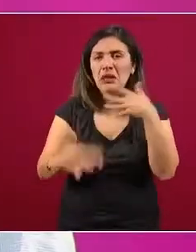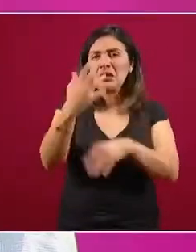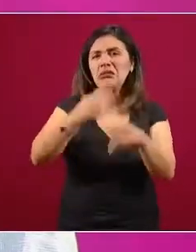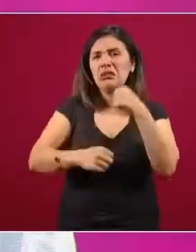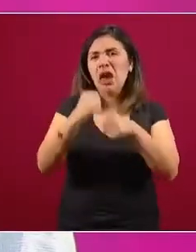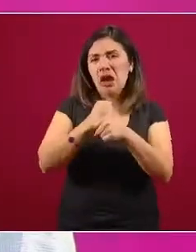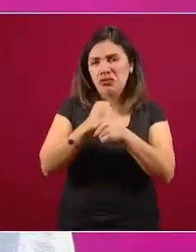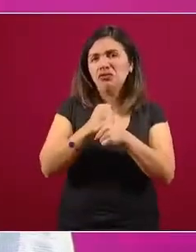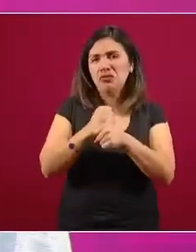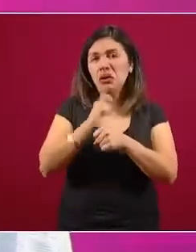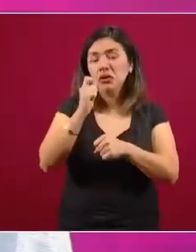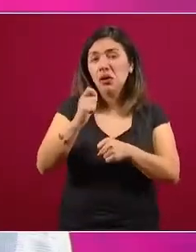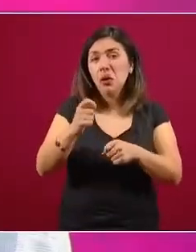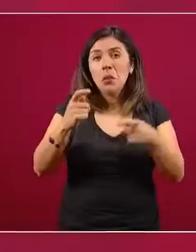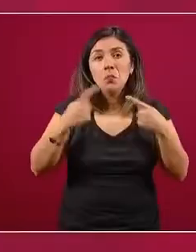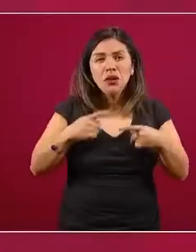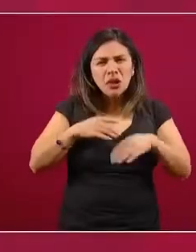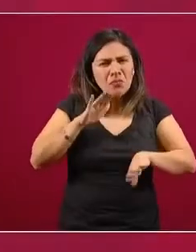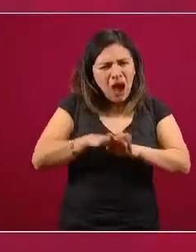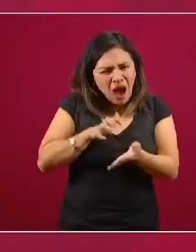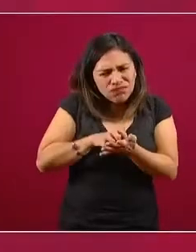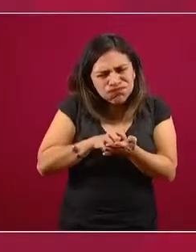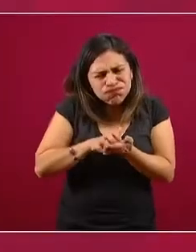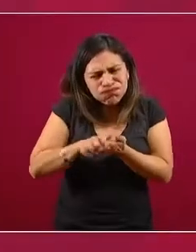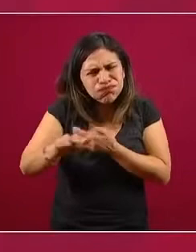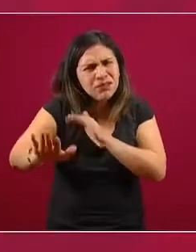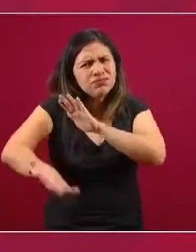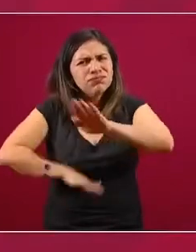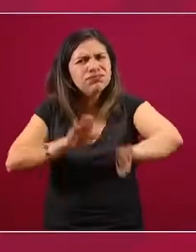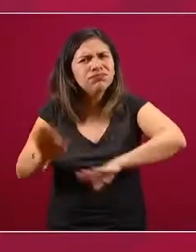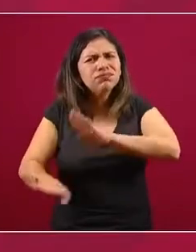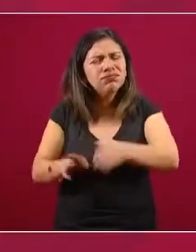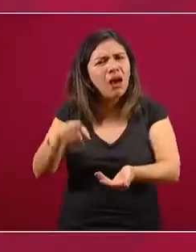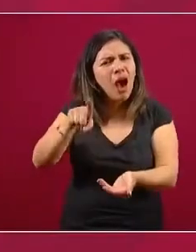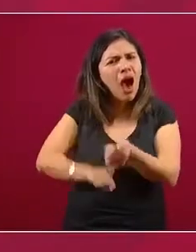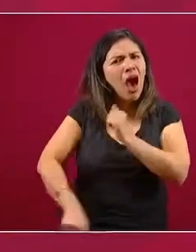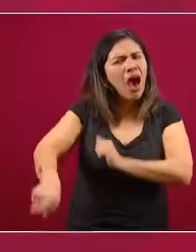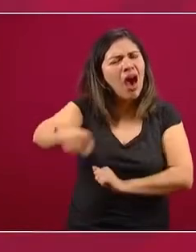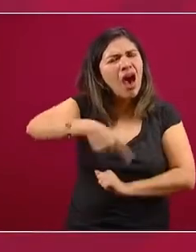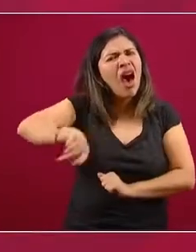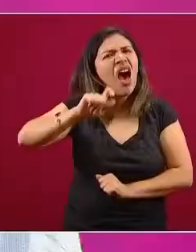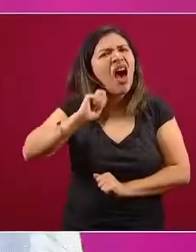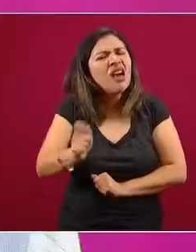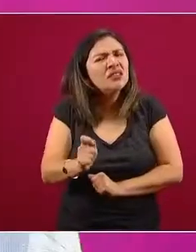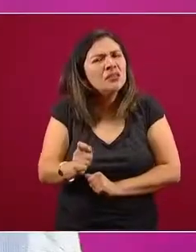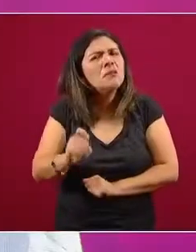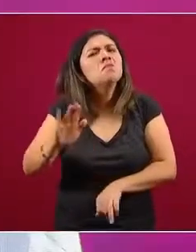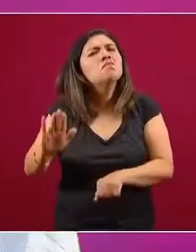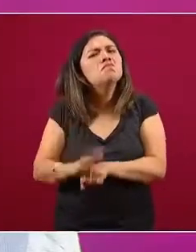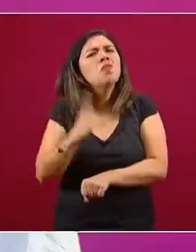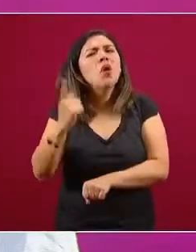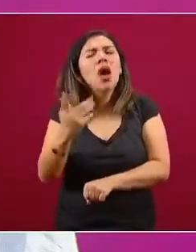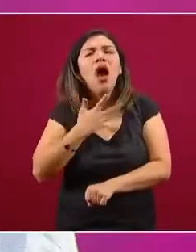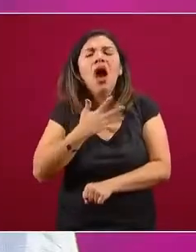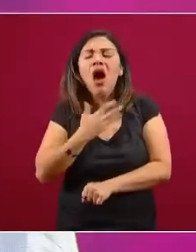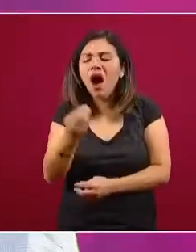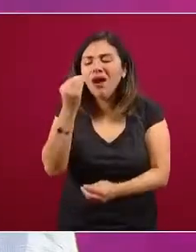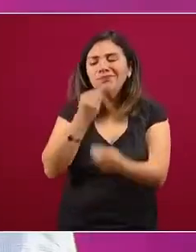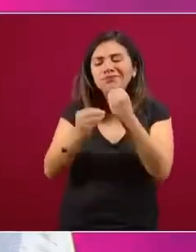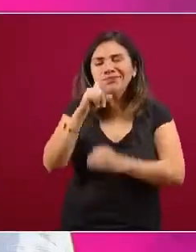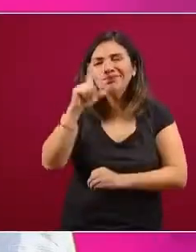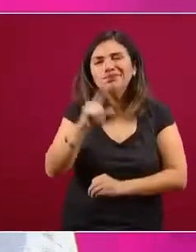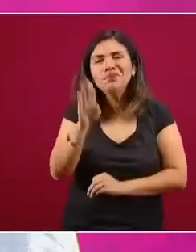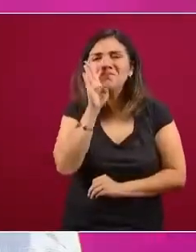años, donde la mitad de la mortalidad en México se asocia de manera directa a causas que tienen que ver con una mala